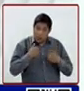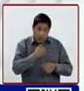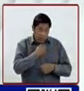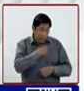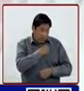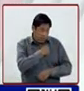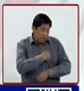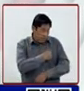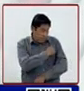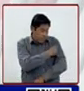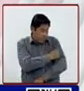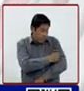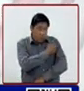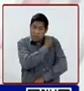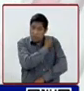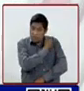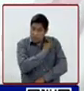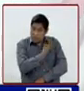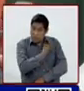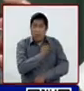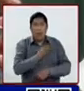pandilla? Existen tatuajes